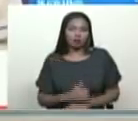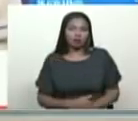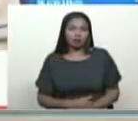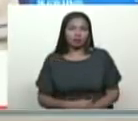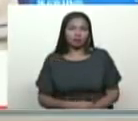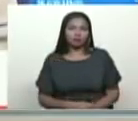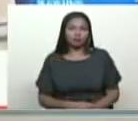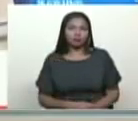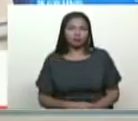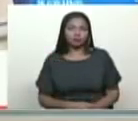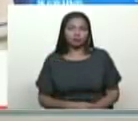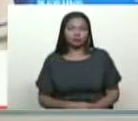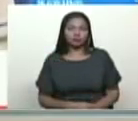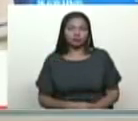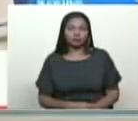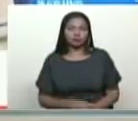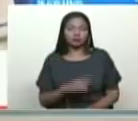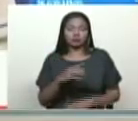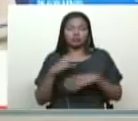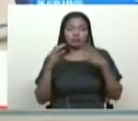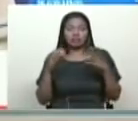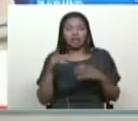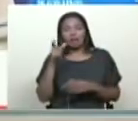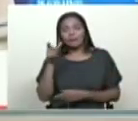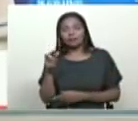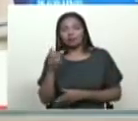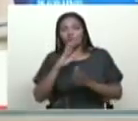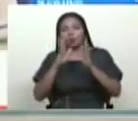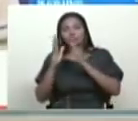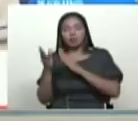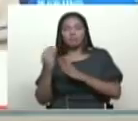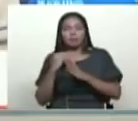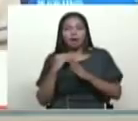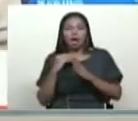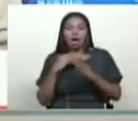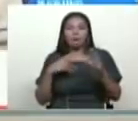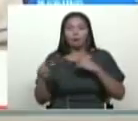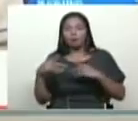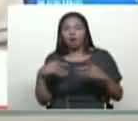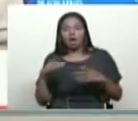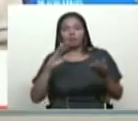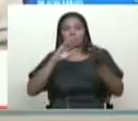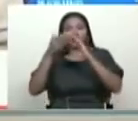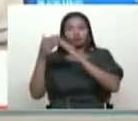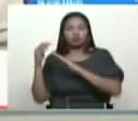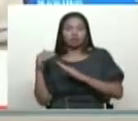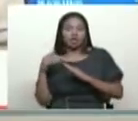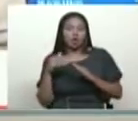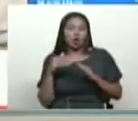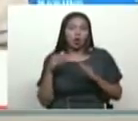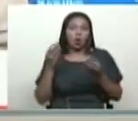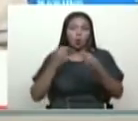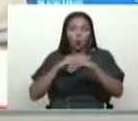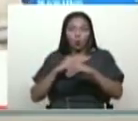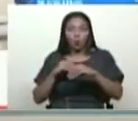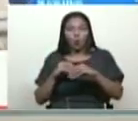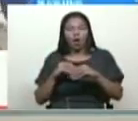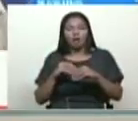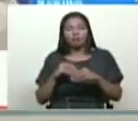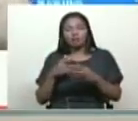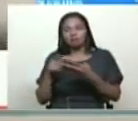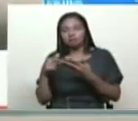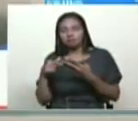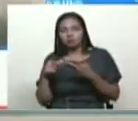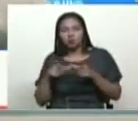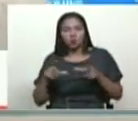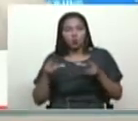que el gran entramado de organizaciones populares, de los consejos comunales, las comunas, las